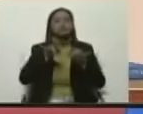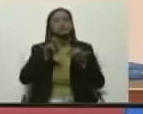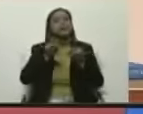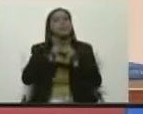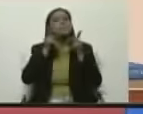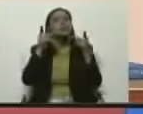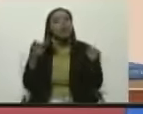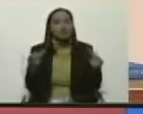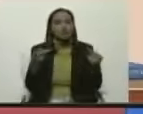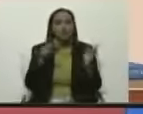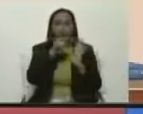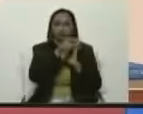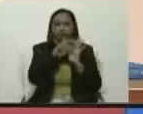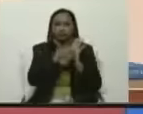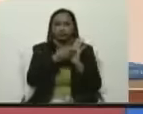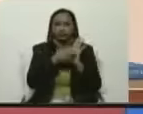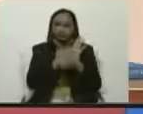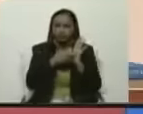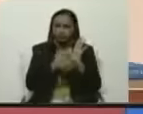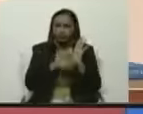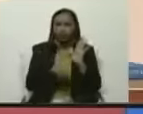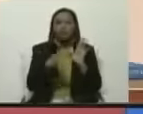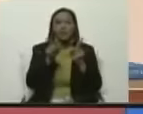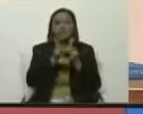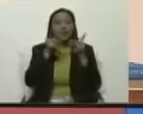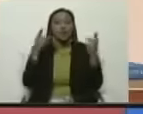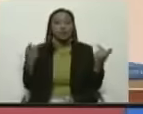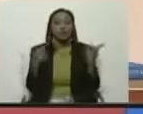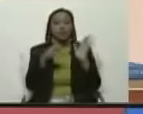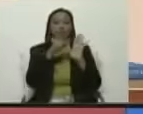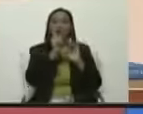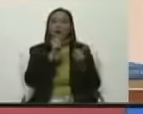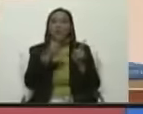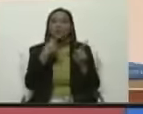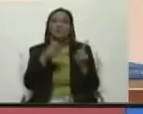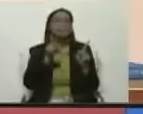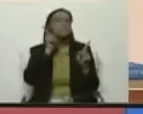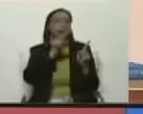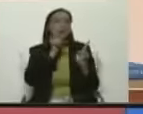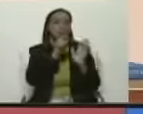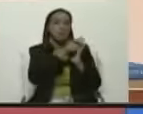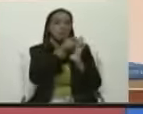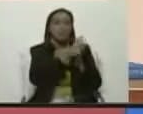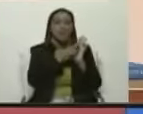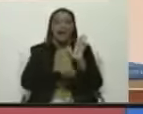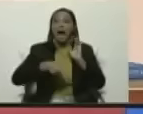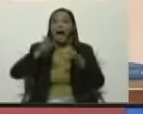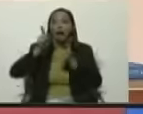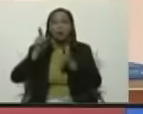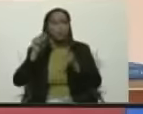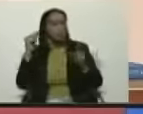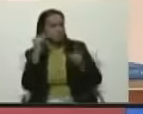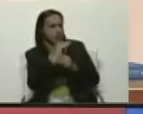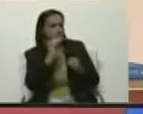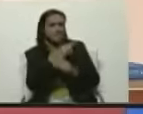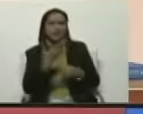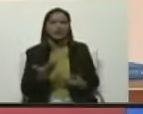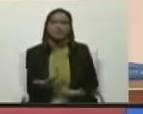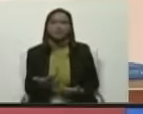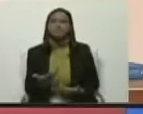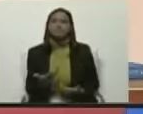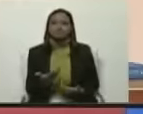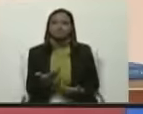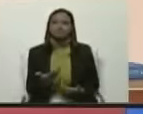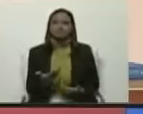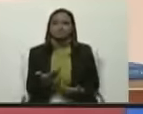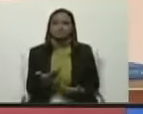sus escritos tienen precio, son los tarifados del periodismo. Lo que ella escribió, cuando el intento de magnicidio